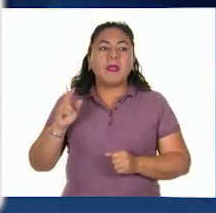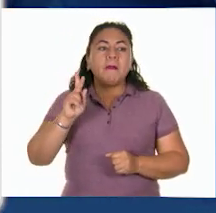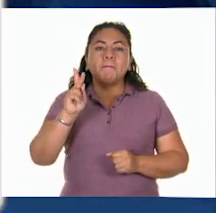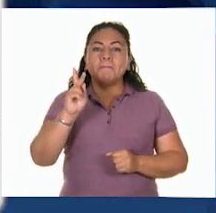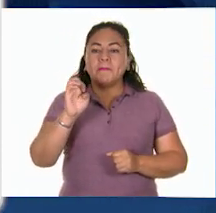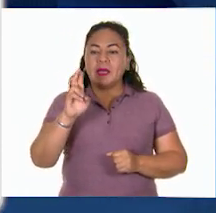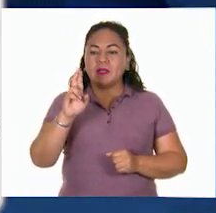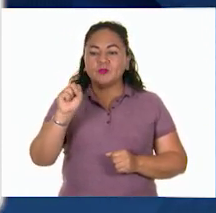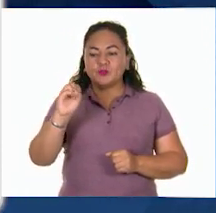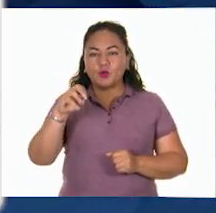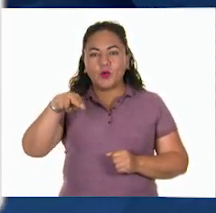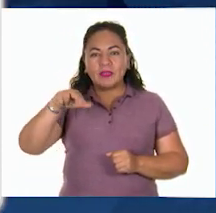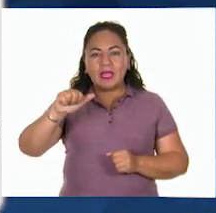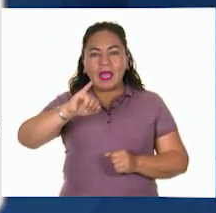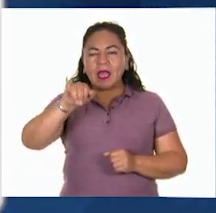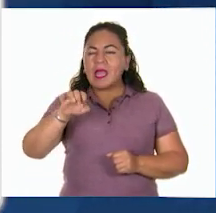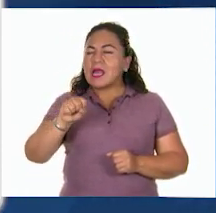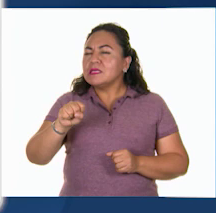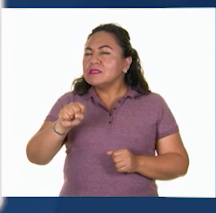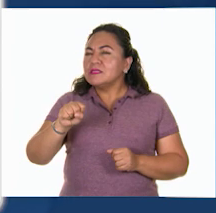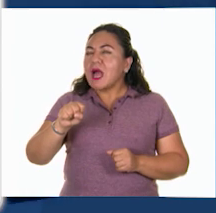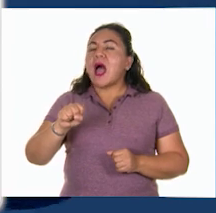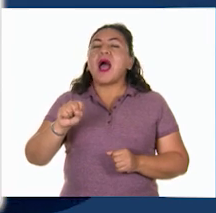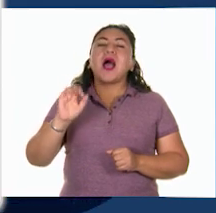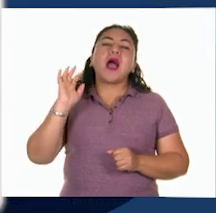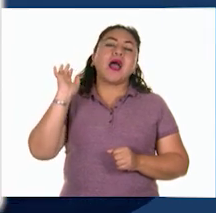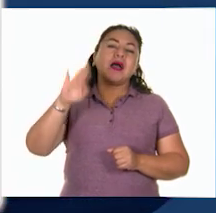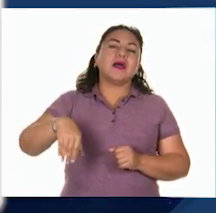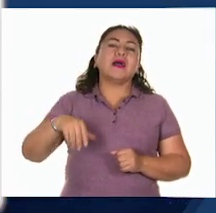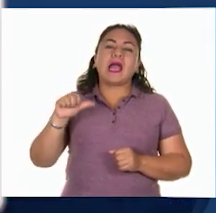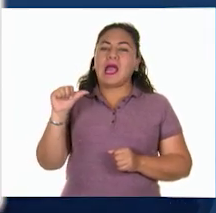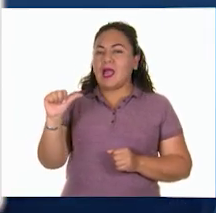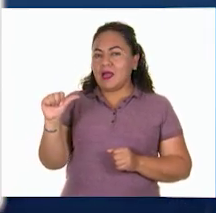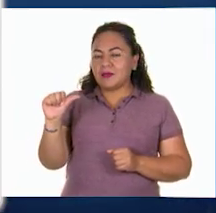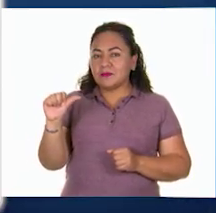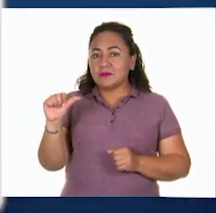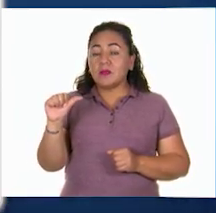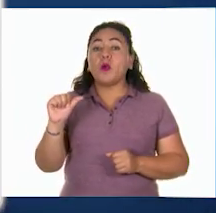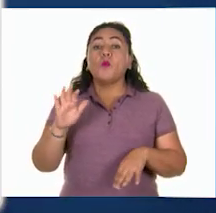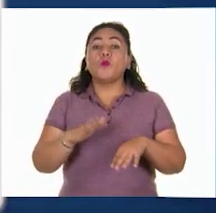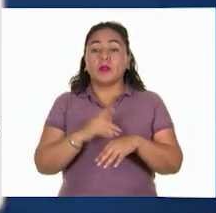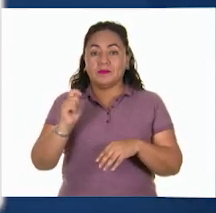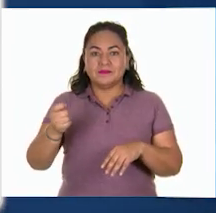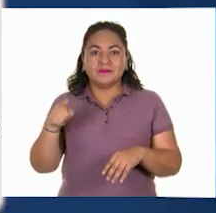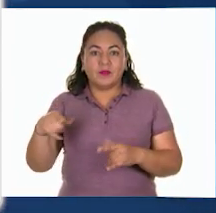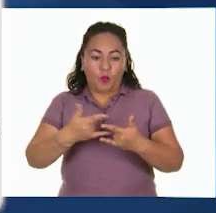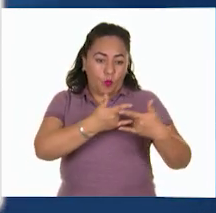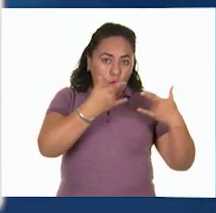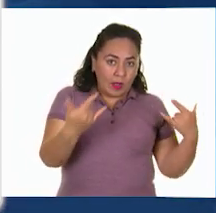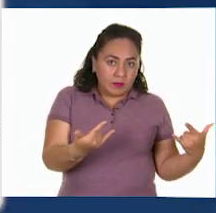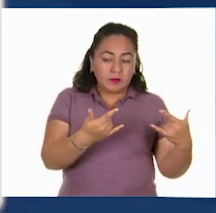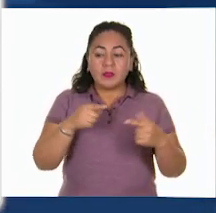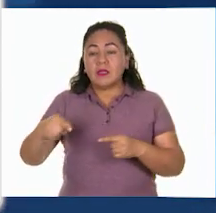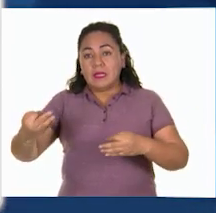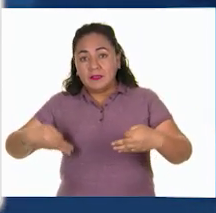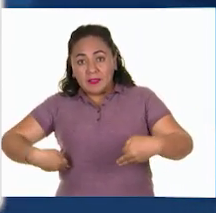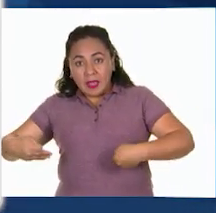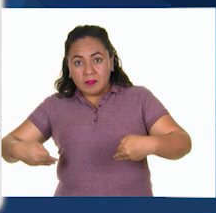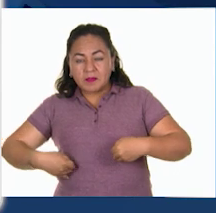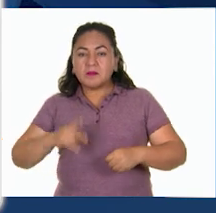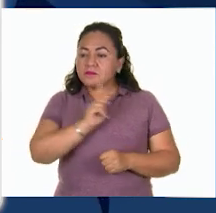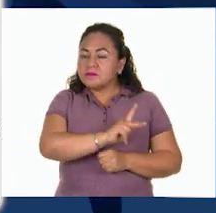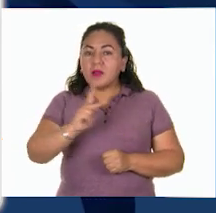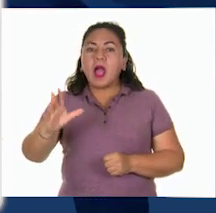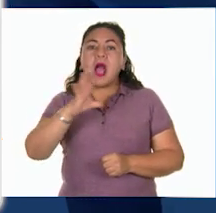Personajes. Personajes. Ah, pues es la letra A. Porque tanto los cuentos como las obras de teatro